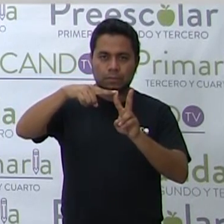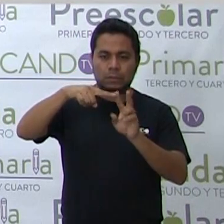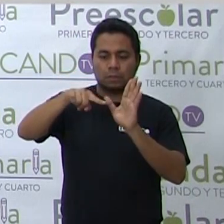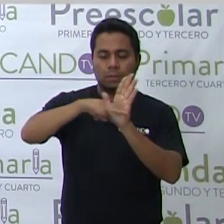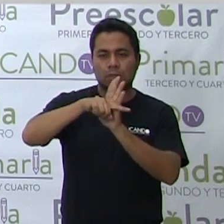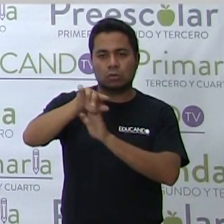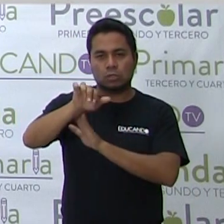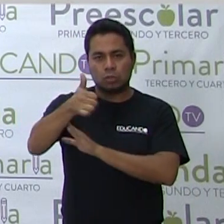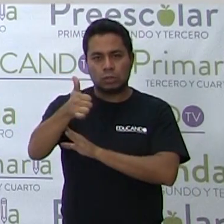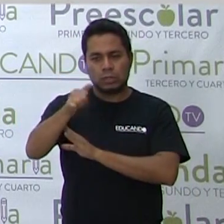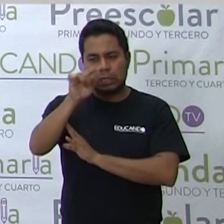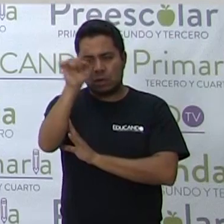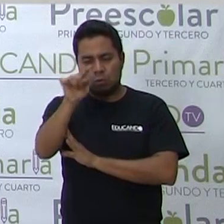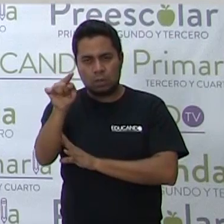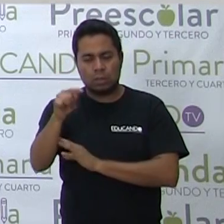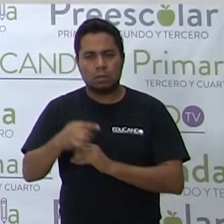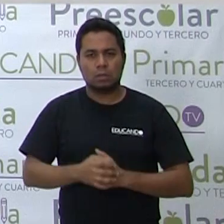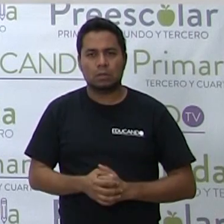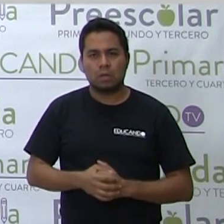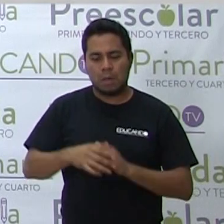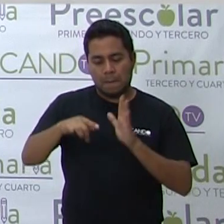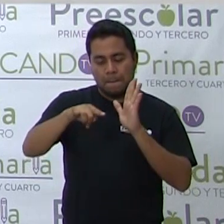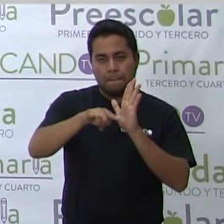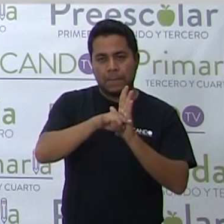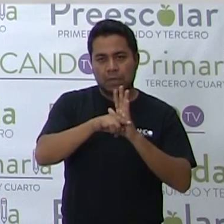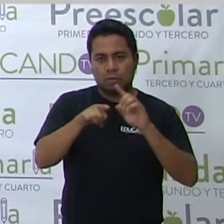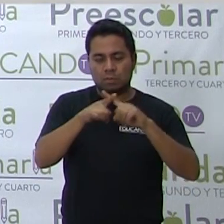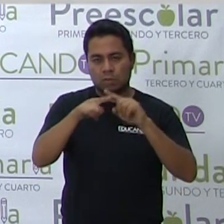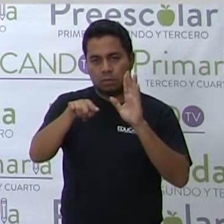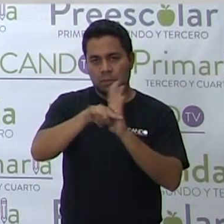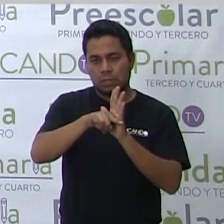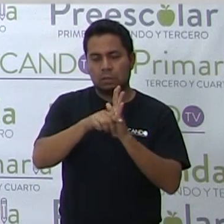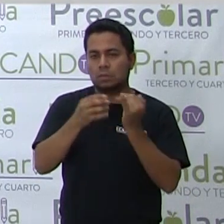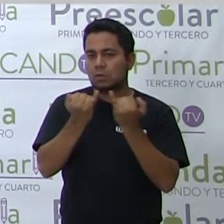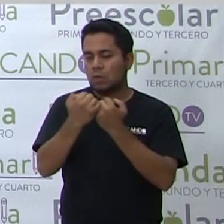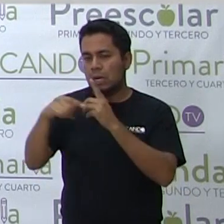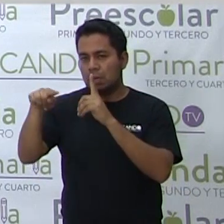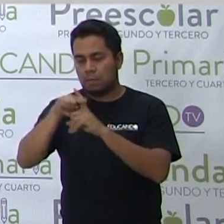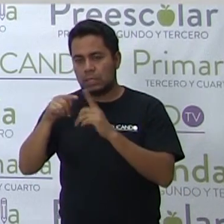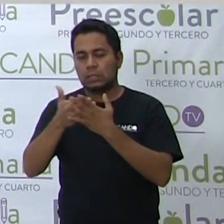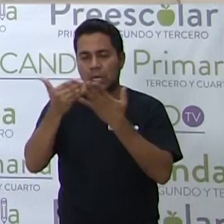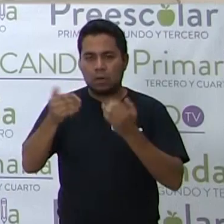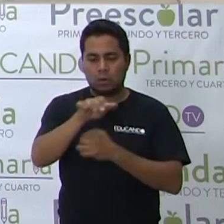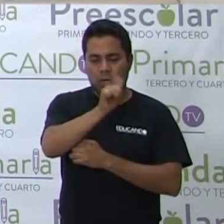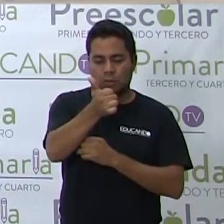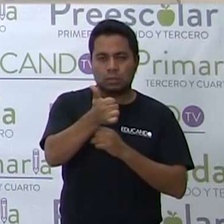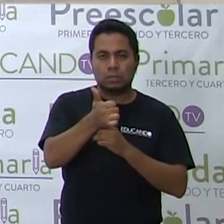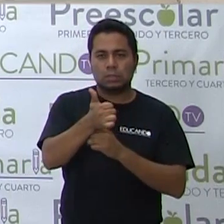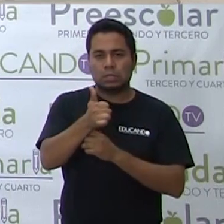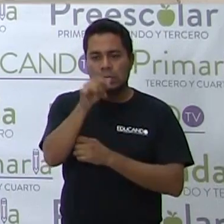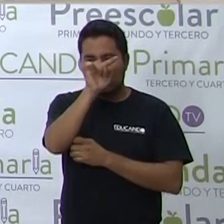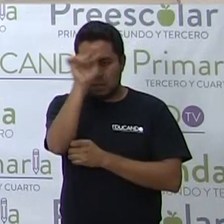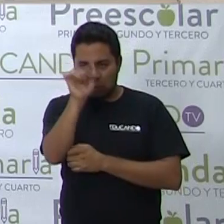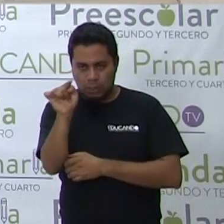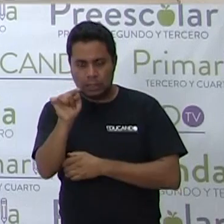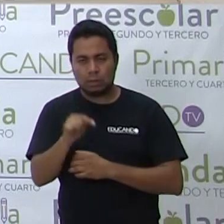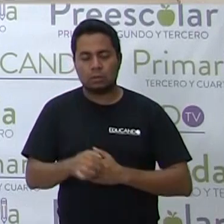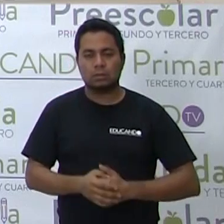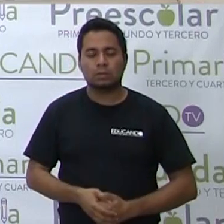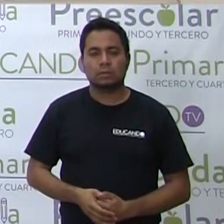-1 cuadrado menos por menos más ahora multiplicamos 11 al